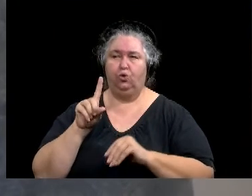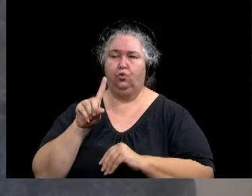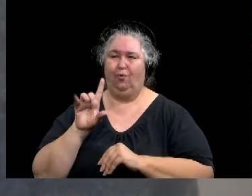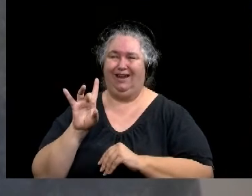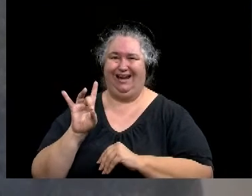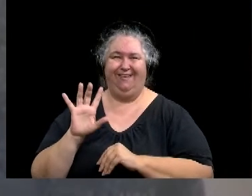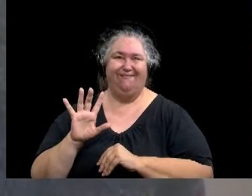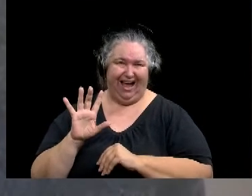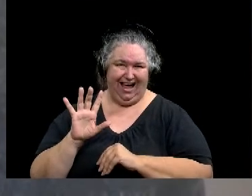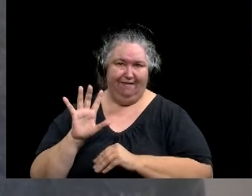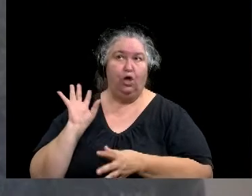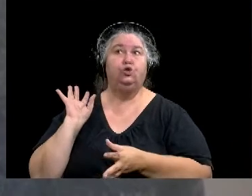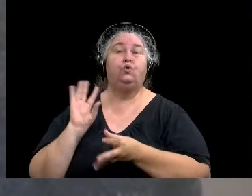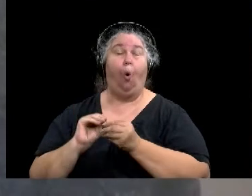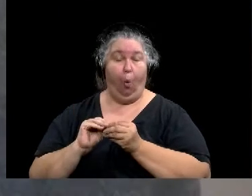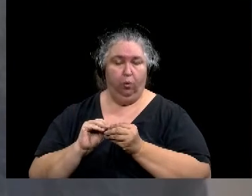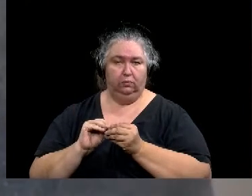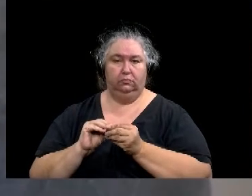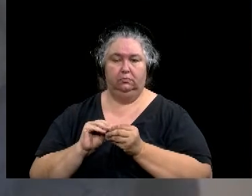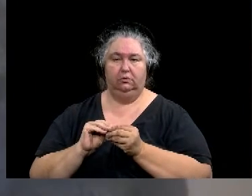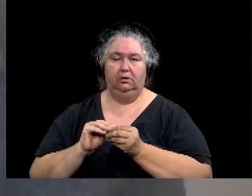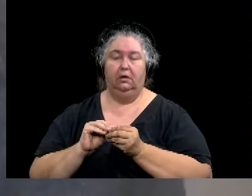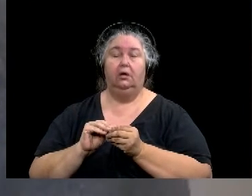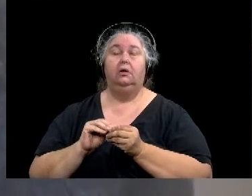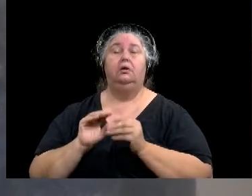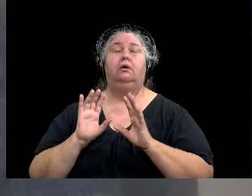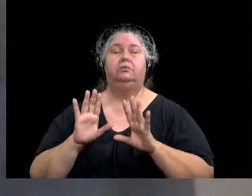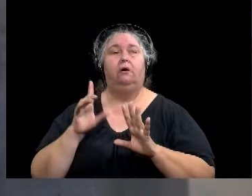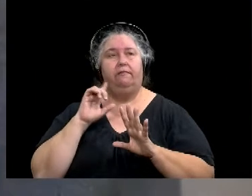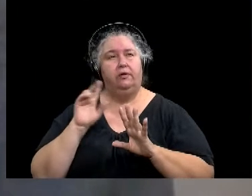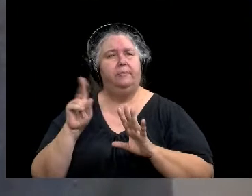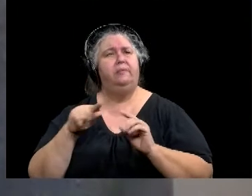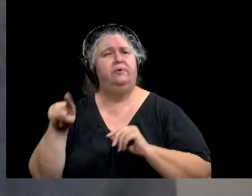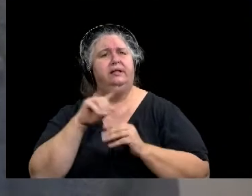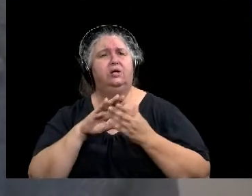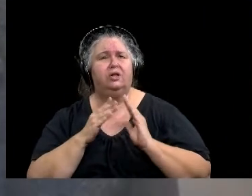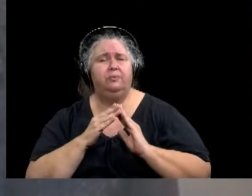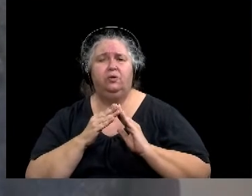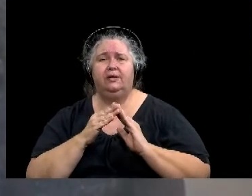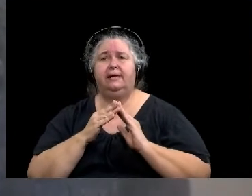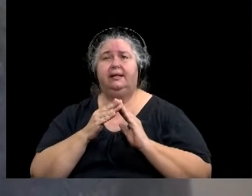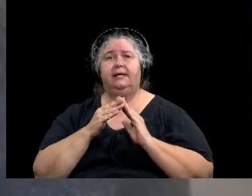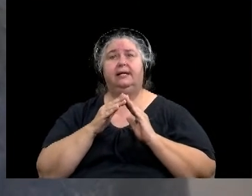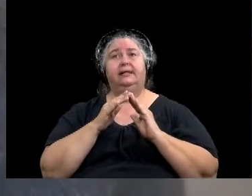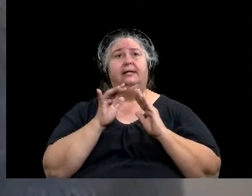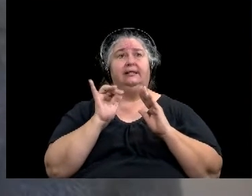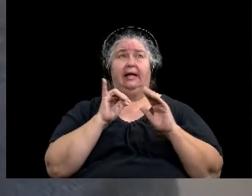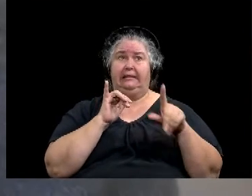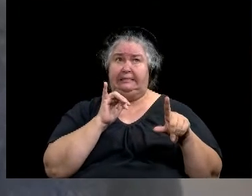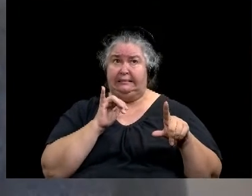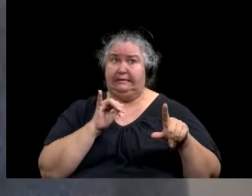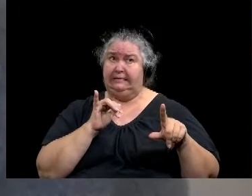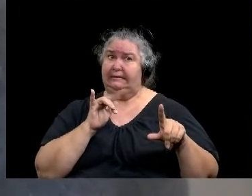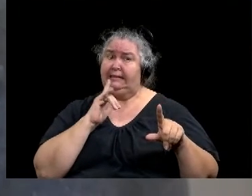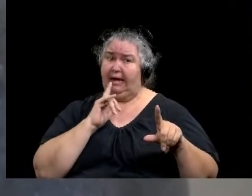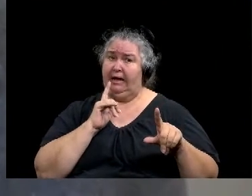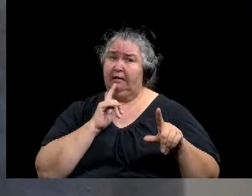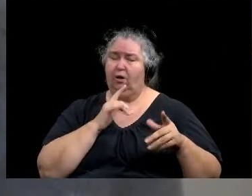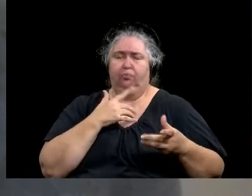los números que están 185 así es que las comunidades los que tienen